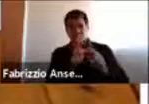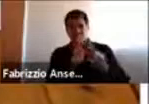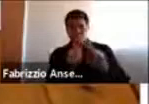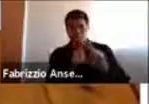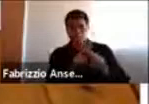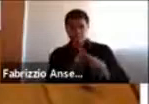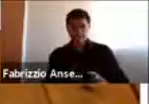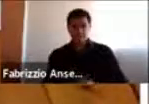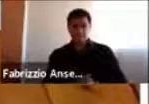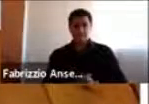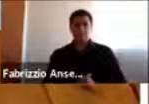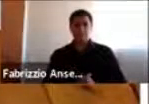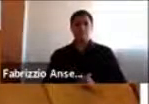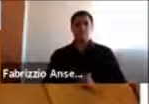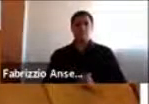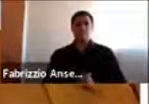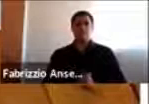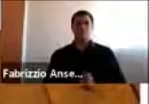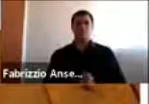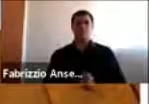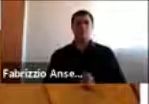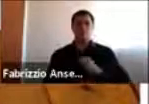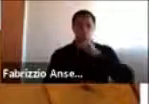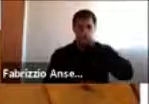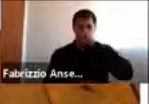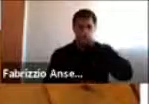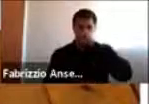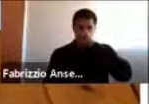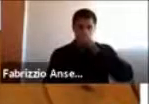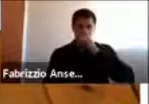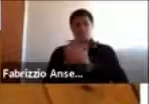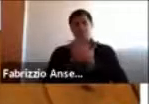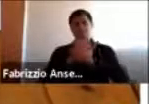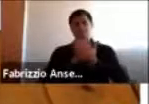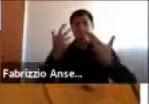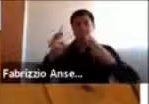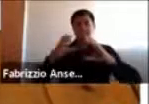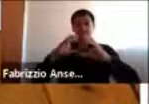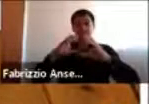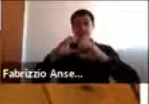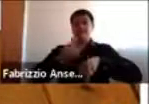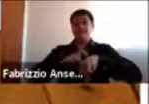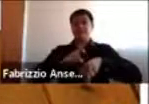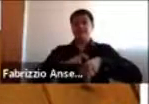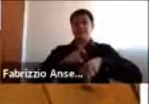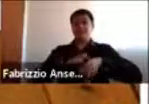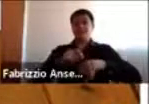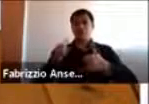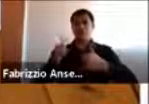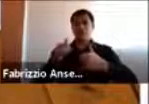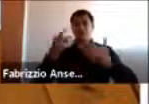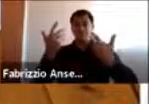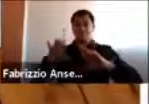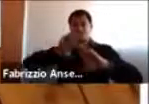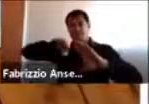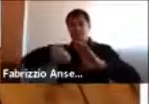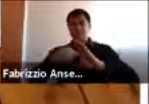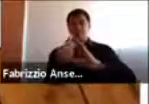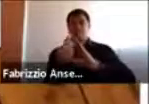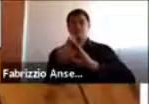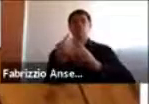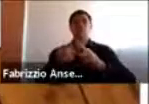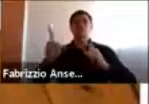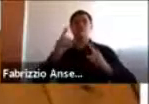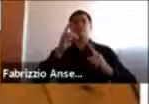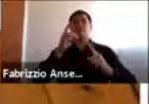y en este caso por ejemplo ya cubrimos todo el tiempo efectivo de juego terminamos el reloj se completó de verde